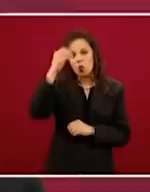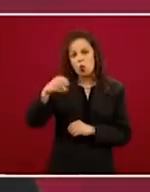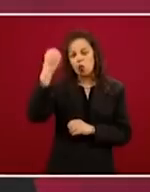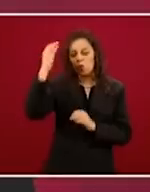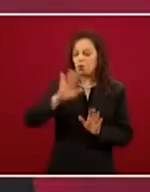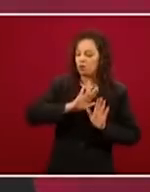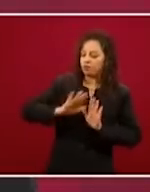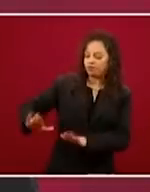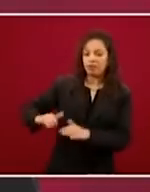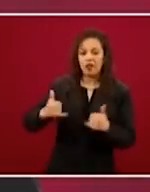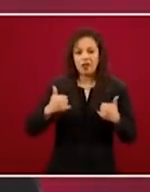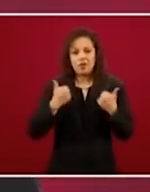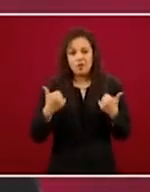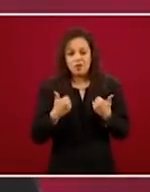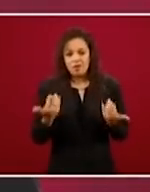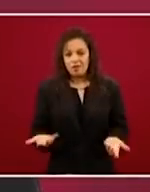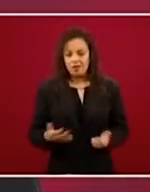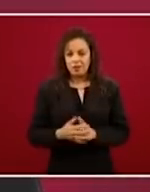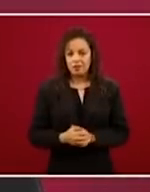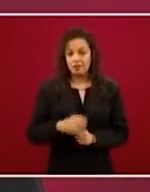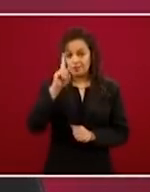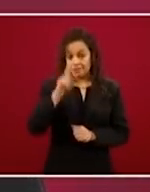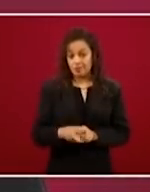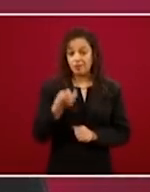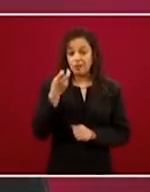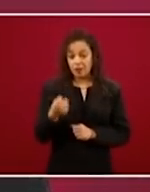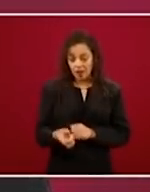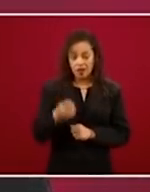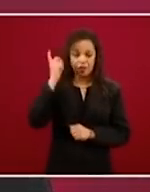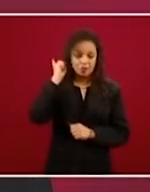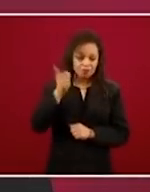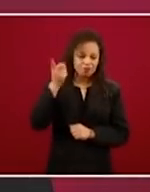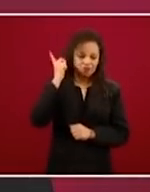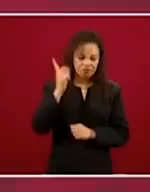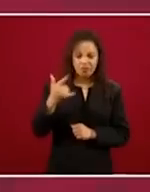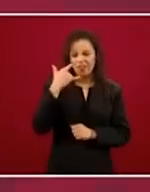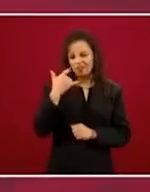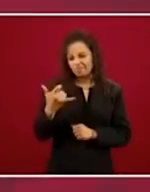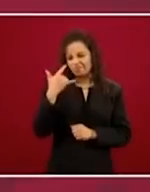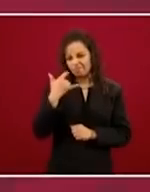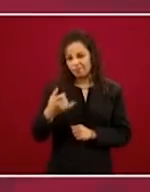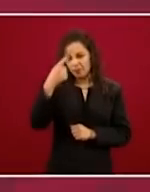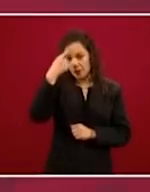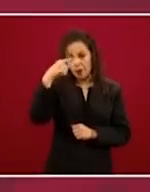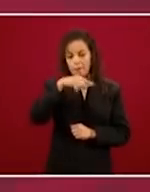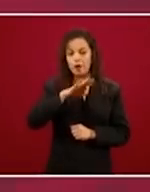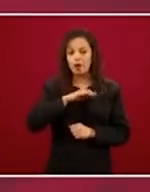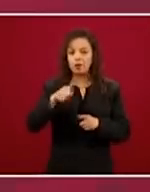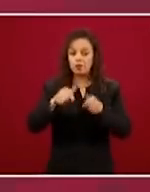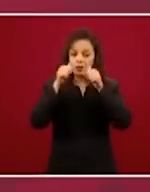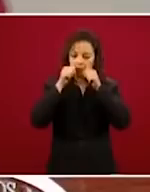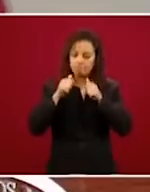trabajando todos los días para atender las causas